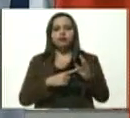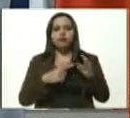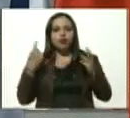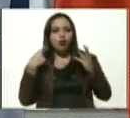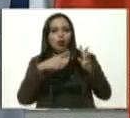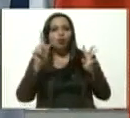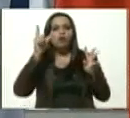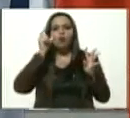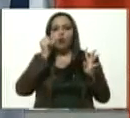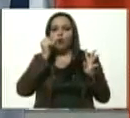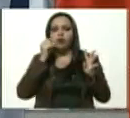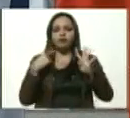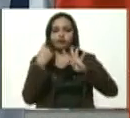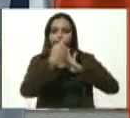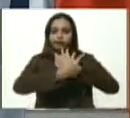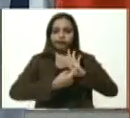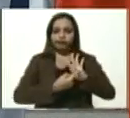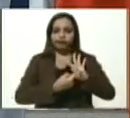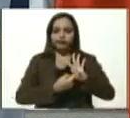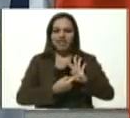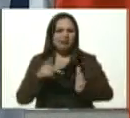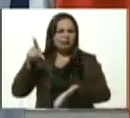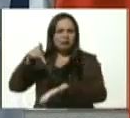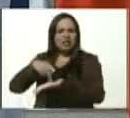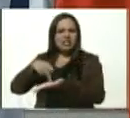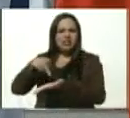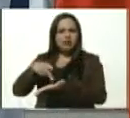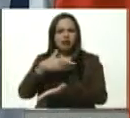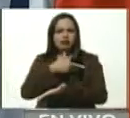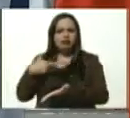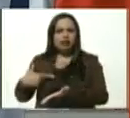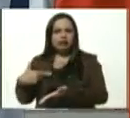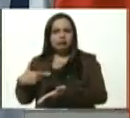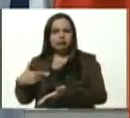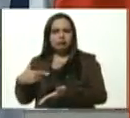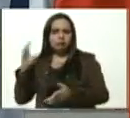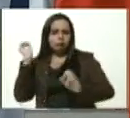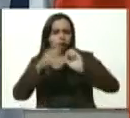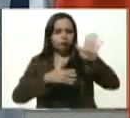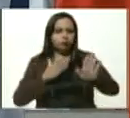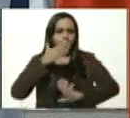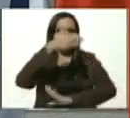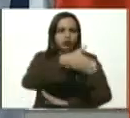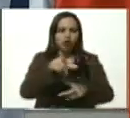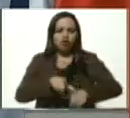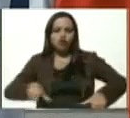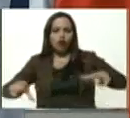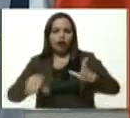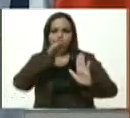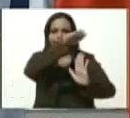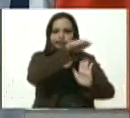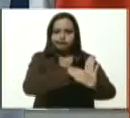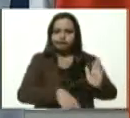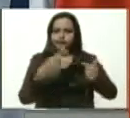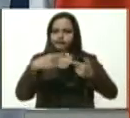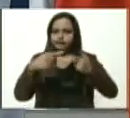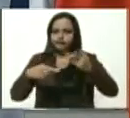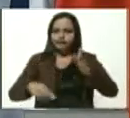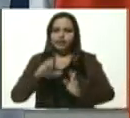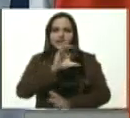Keiner Gutiérrez, involucrados en un intento de ataque a los depósitos del Consejo Nacional